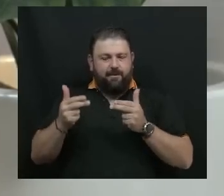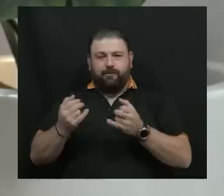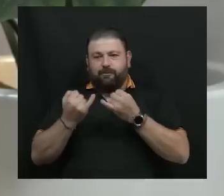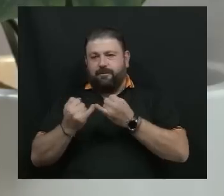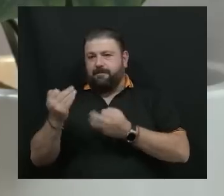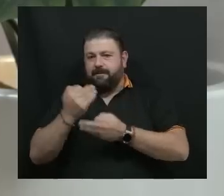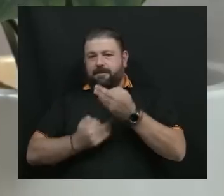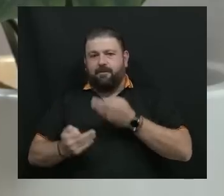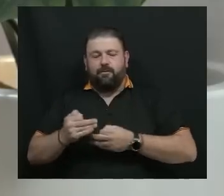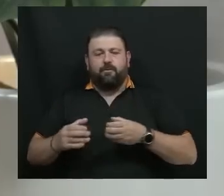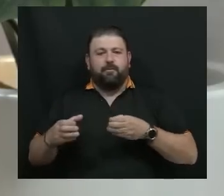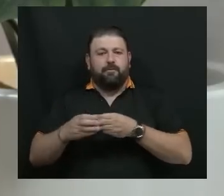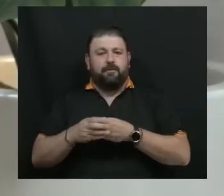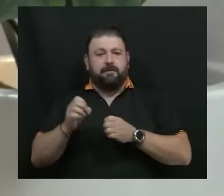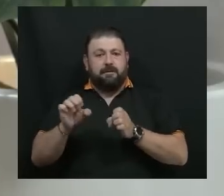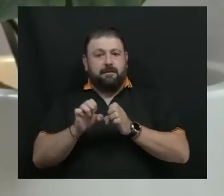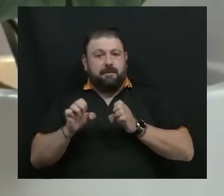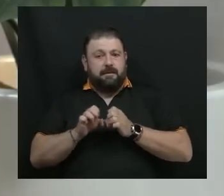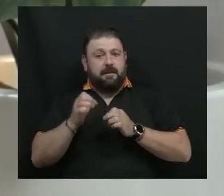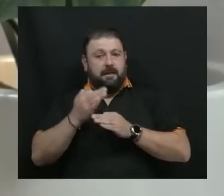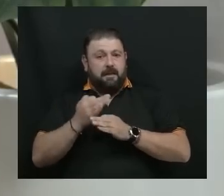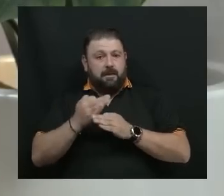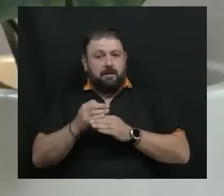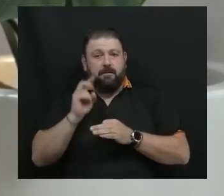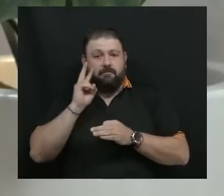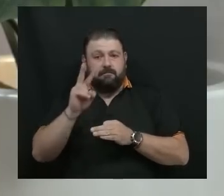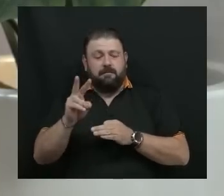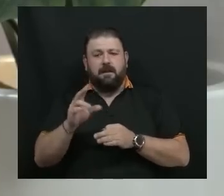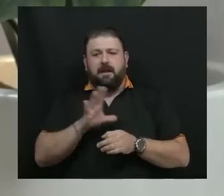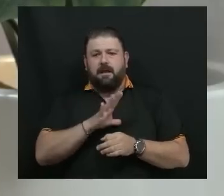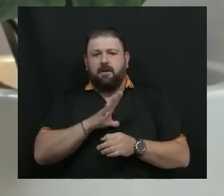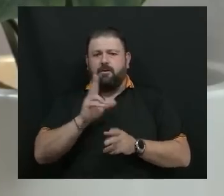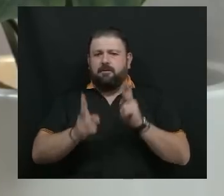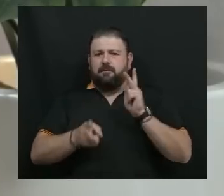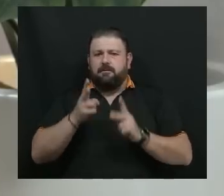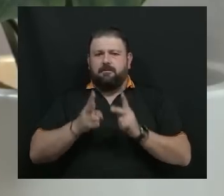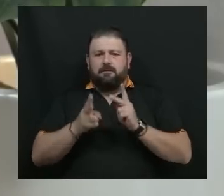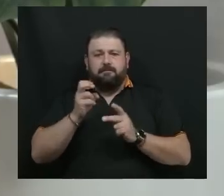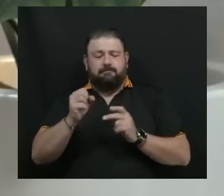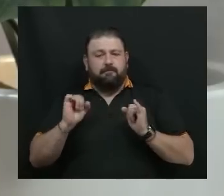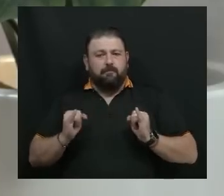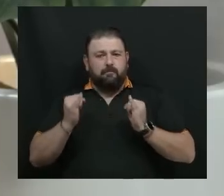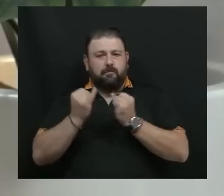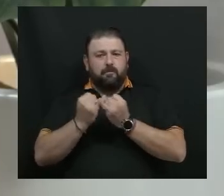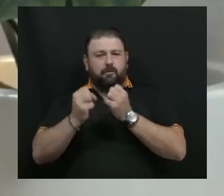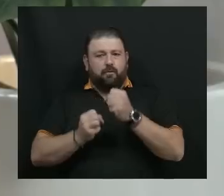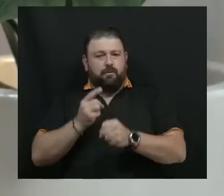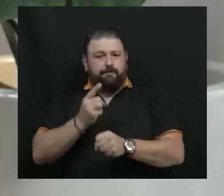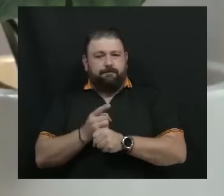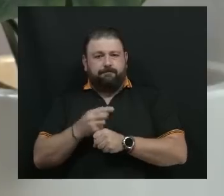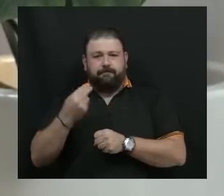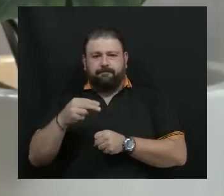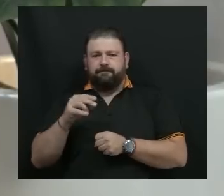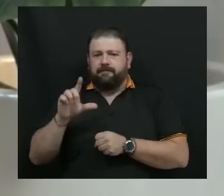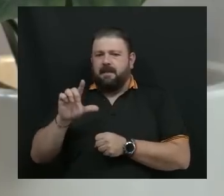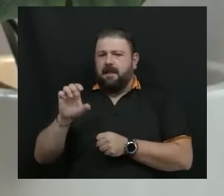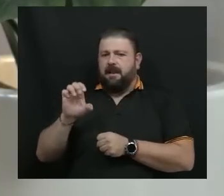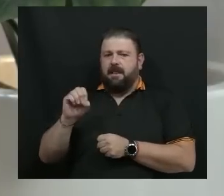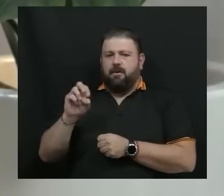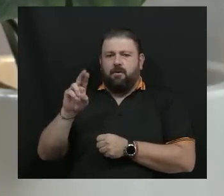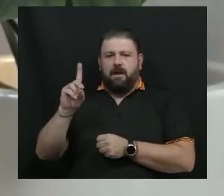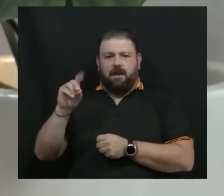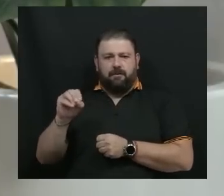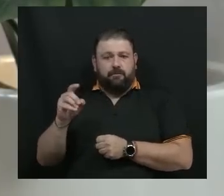equipo. Los vamos a dejar en este momento con una charla de una junta de oportunidad con Leonardo Escamilla y Nina